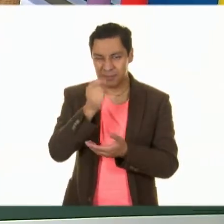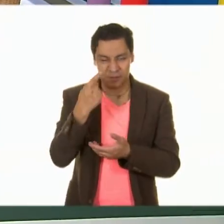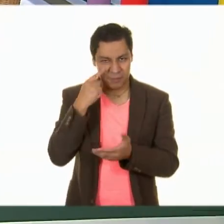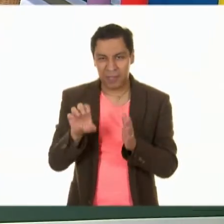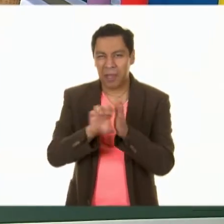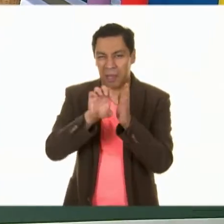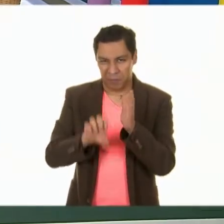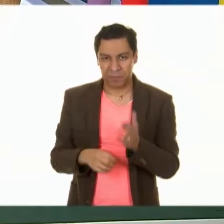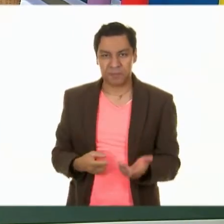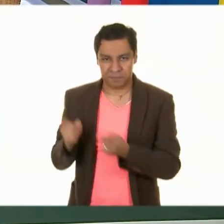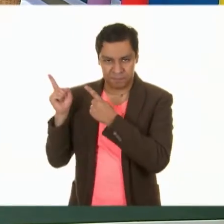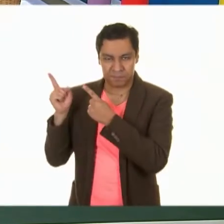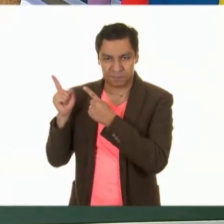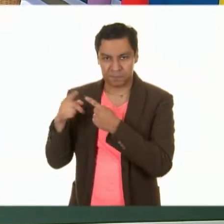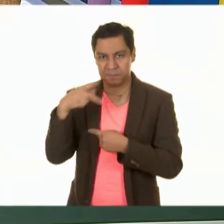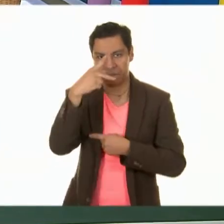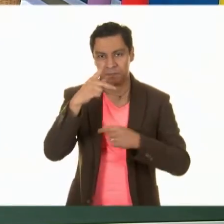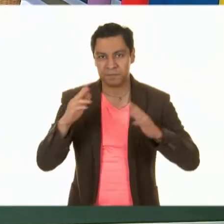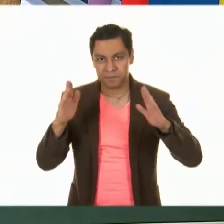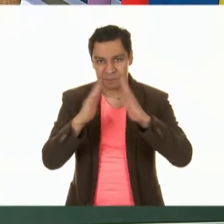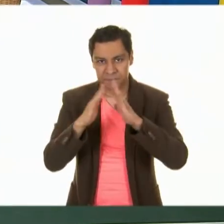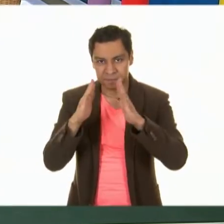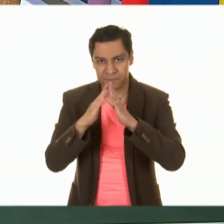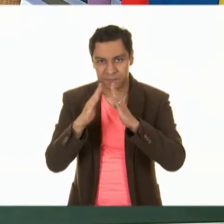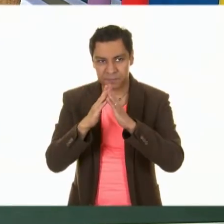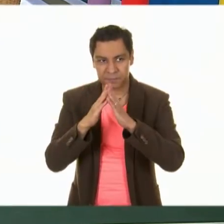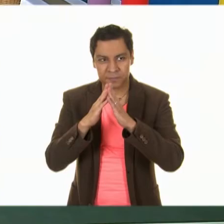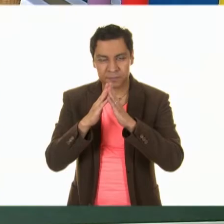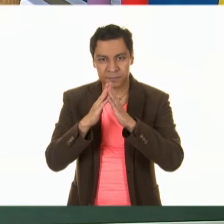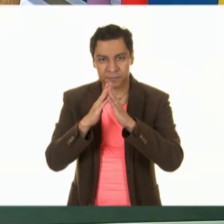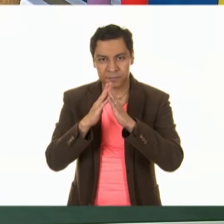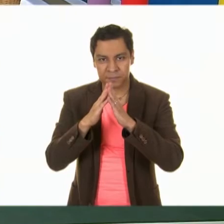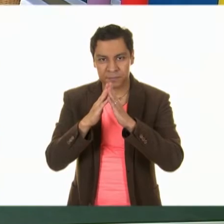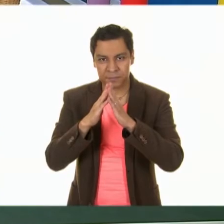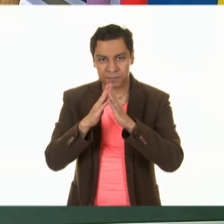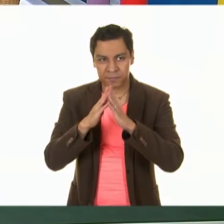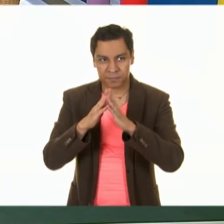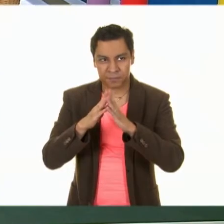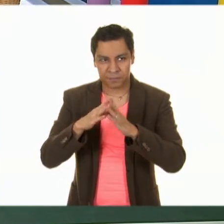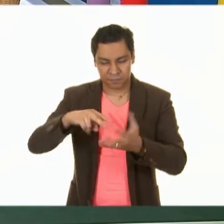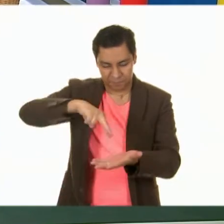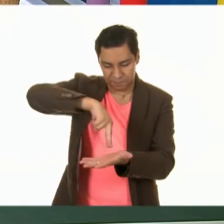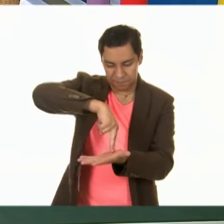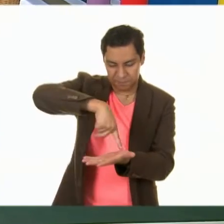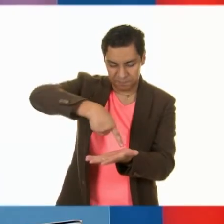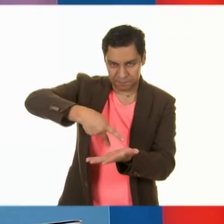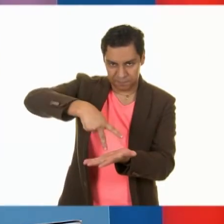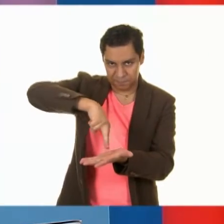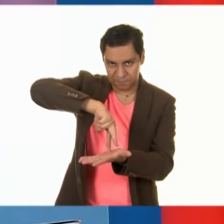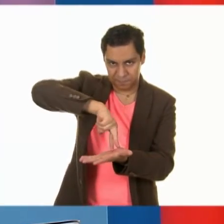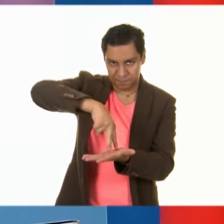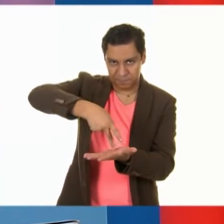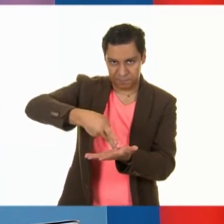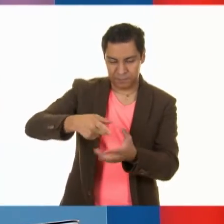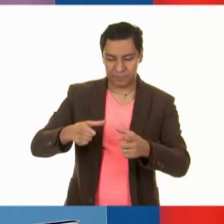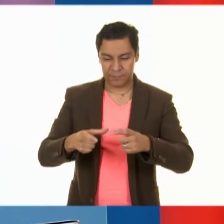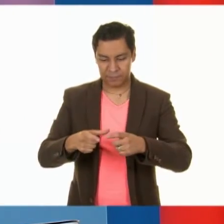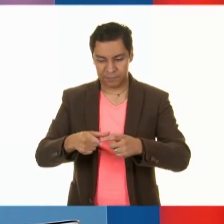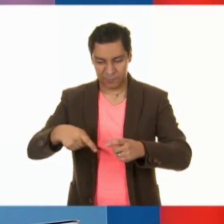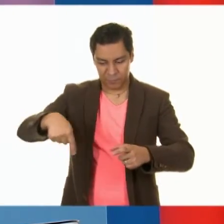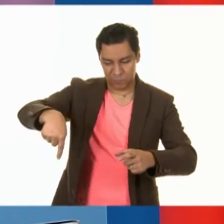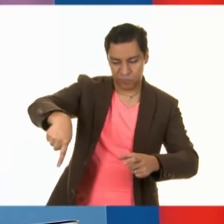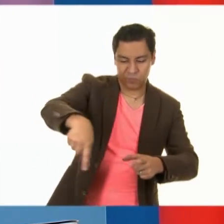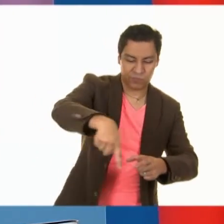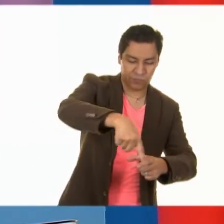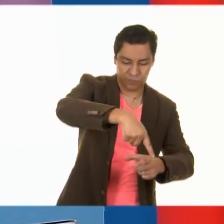solamente que allá en casa hagan con un compás un círculo del tamaño que gusten y le pongan los colores del